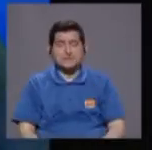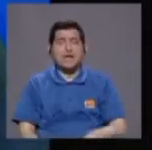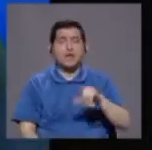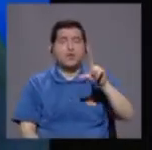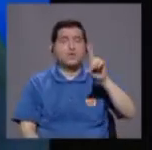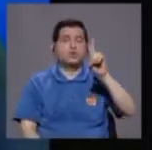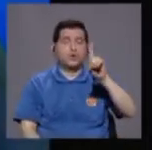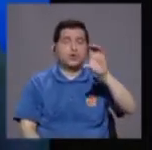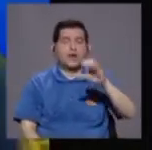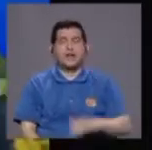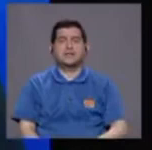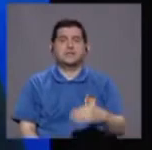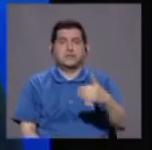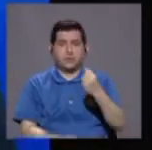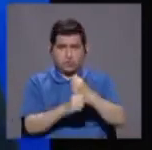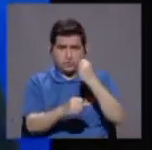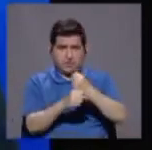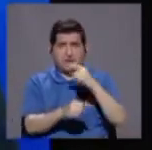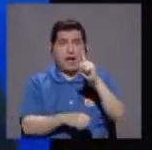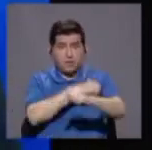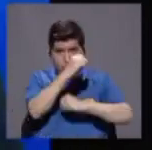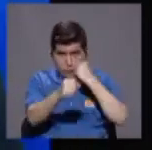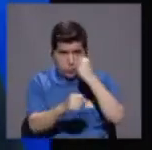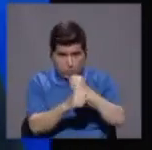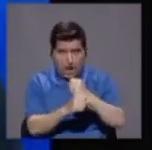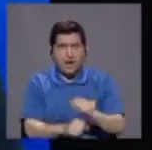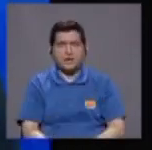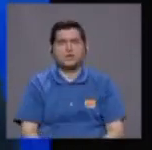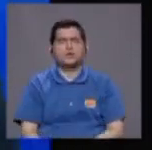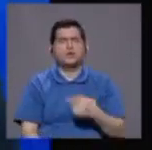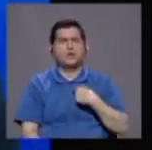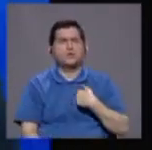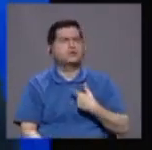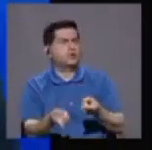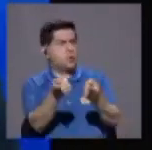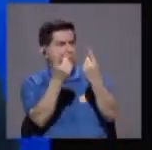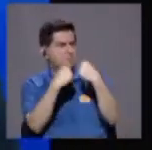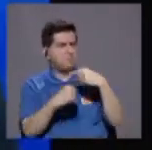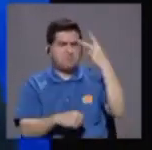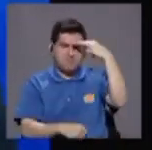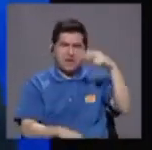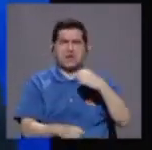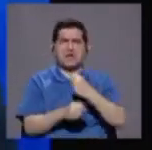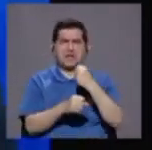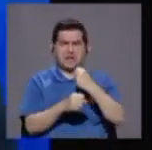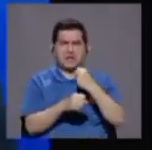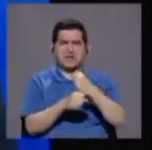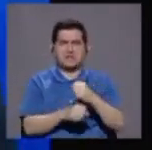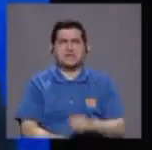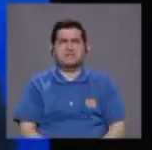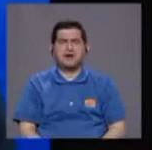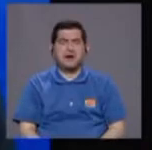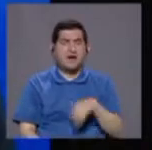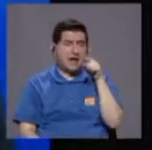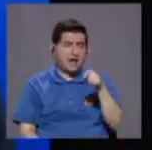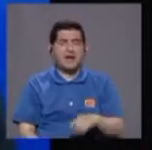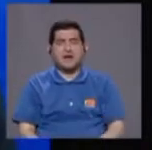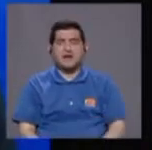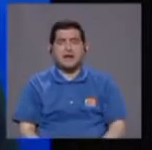Donaldo trabajando ya un año ahí. Bueno, yo me regresé a México y entré a trabajar ahí en programación, por